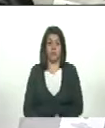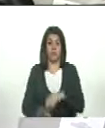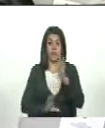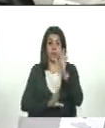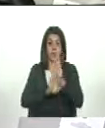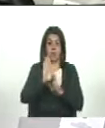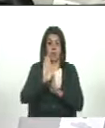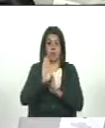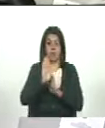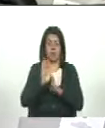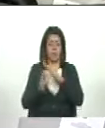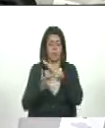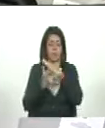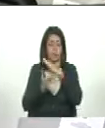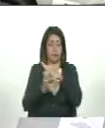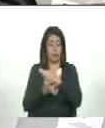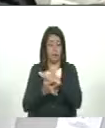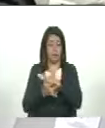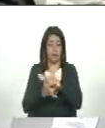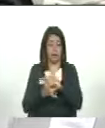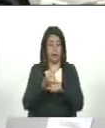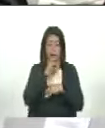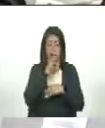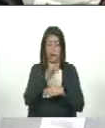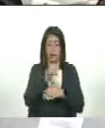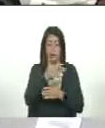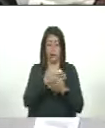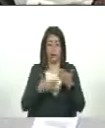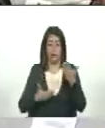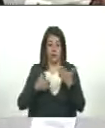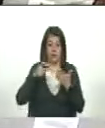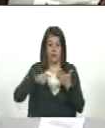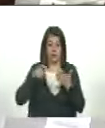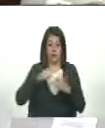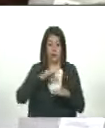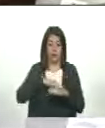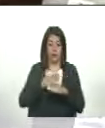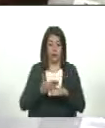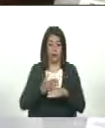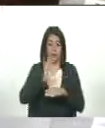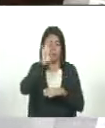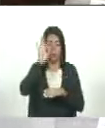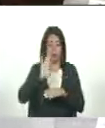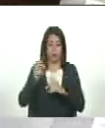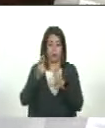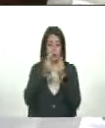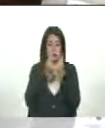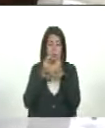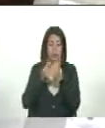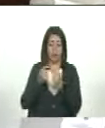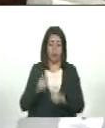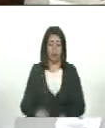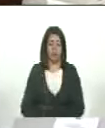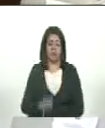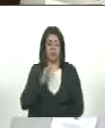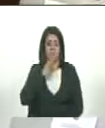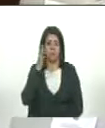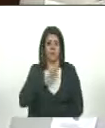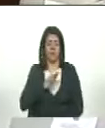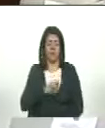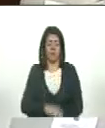desarrollo técnico y tecnológico de la información que se requiere en los índices financieros, en la